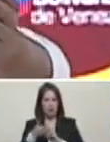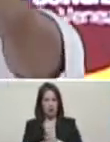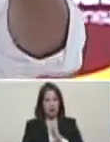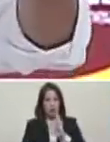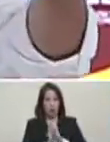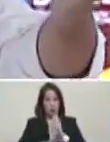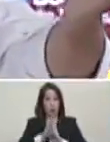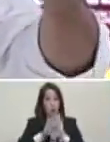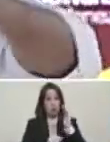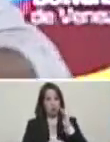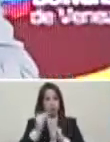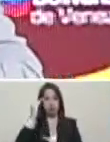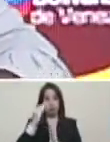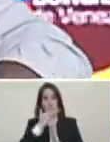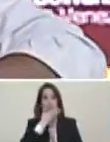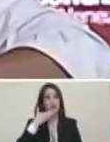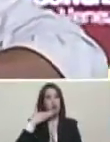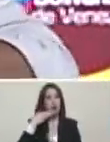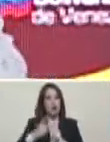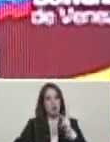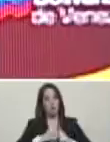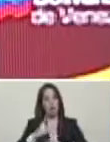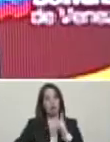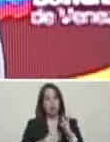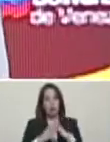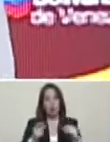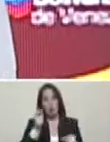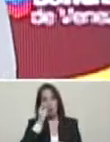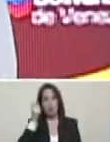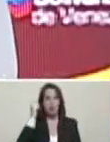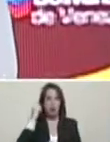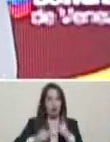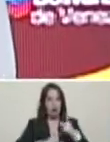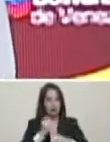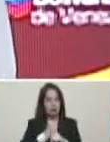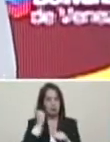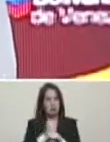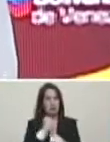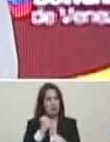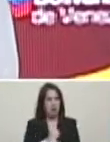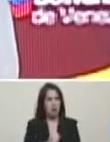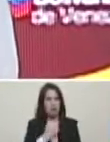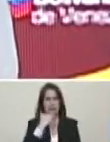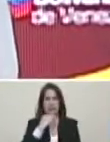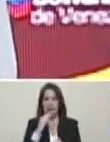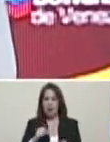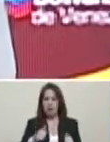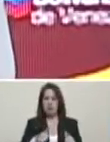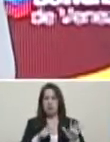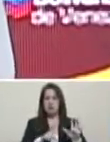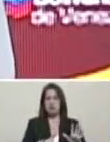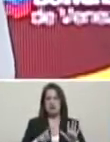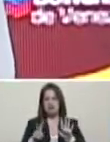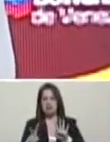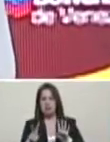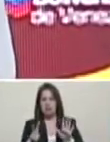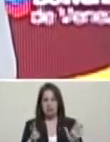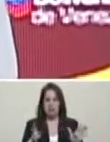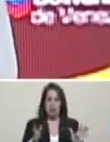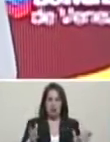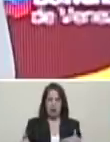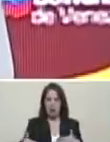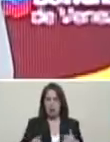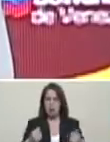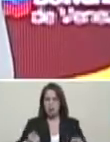de la producción de todas y todos nuestros productores. Cuando empezamos teníamos cerca de 6-7 mercados comunitarios